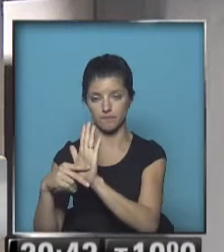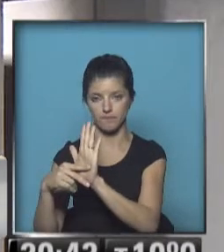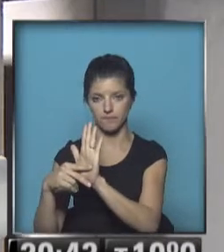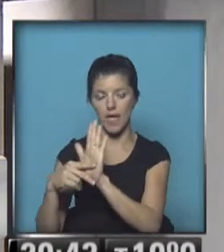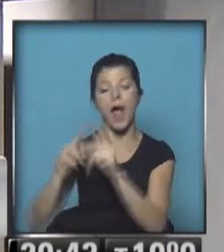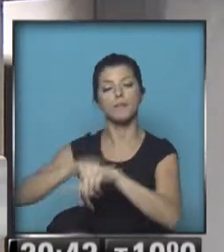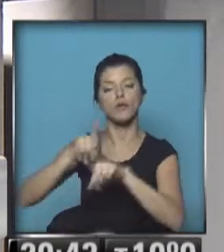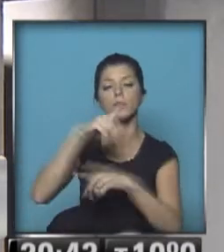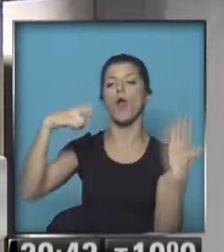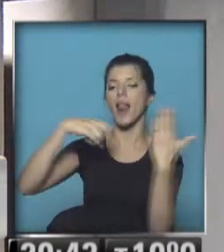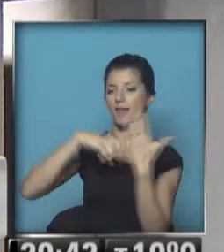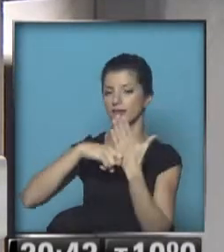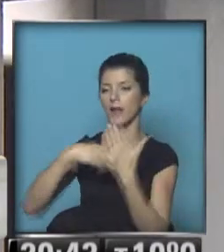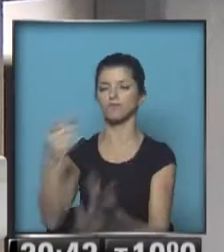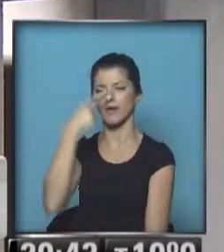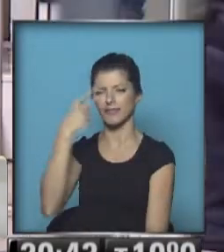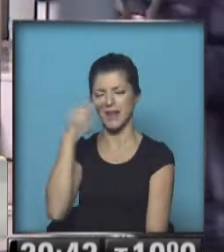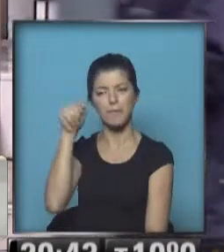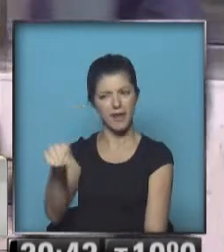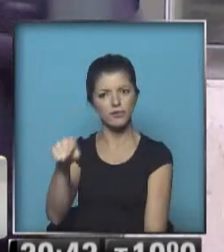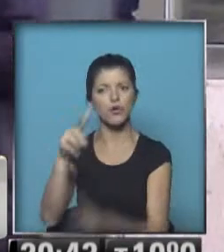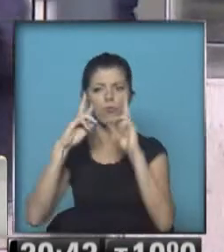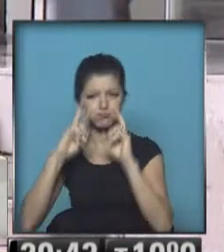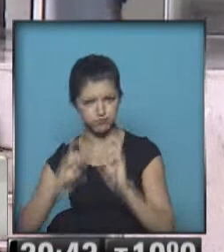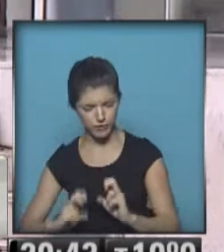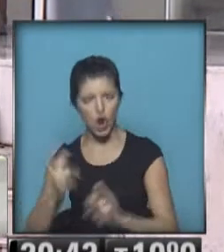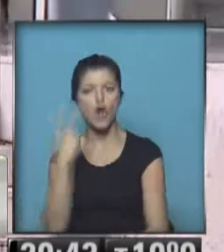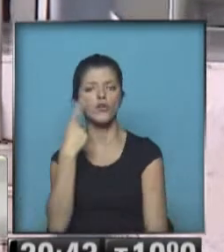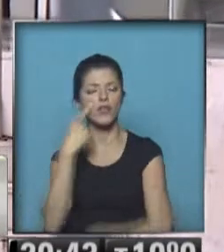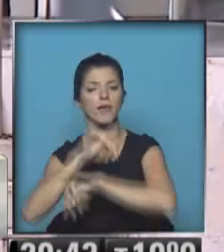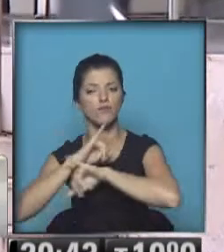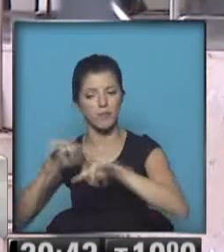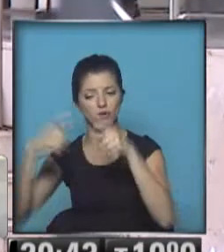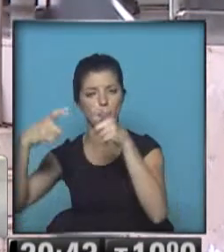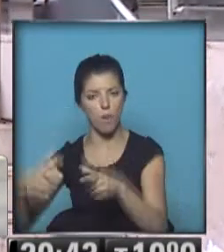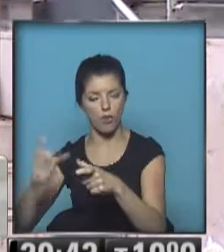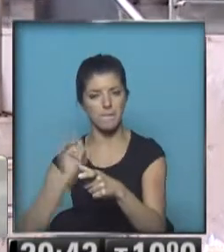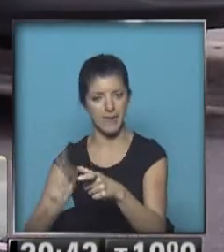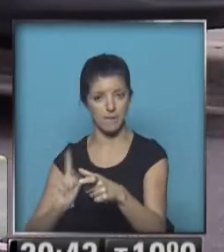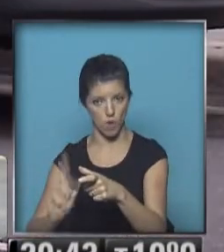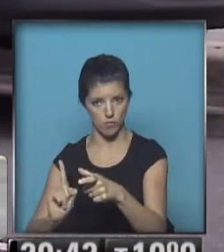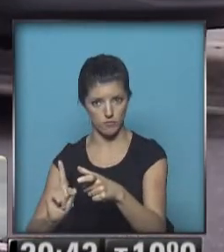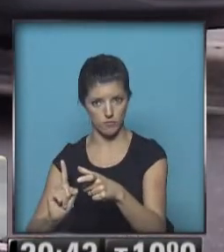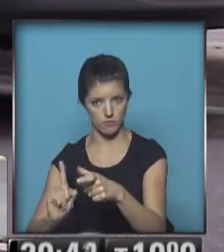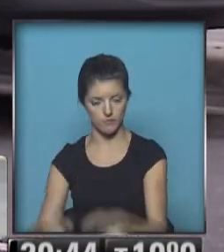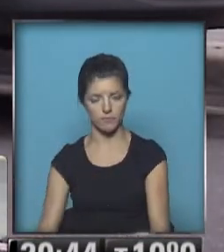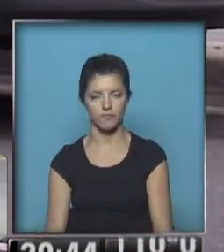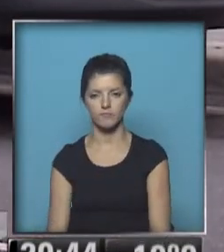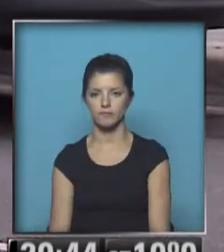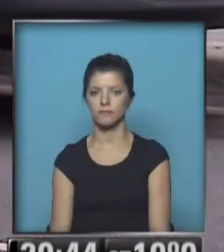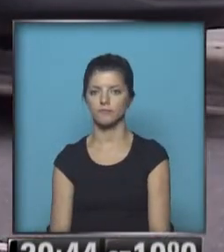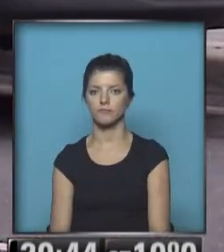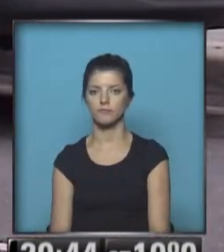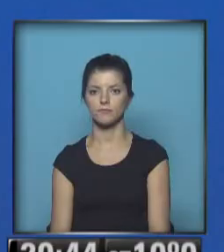Fein se mostró interesada en obtener información o la información que este aparato contiene.